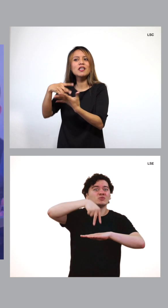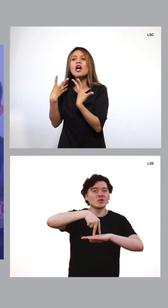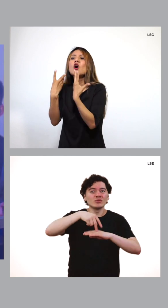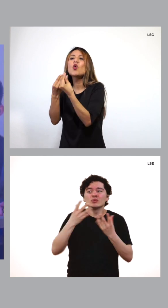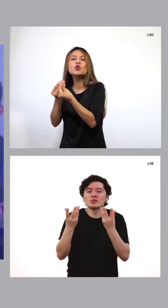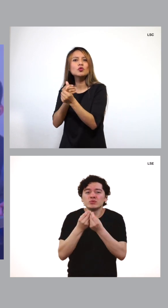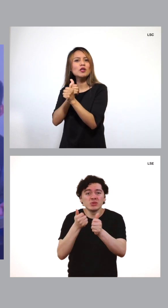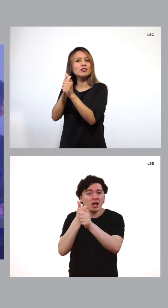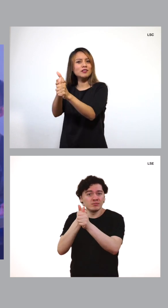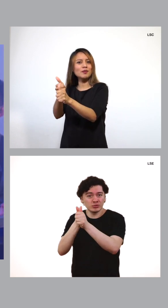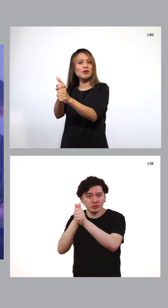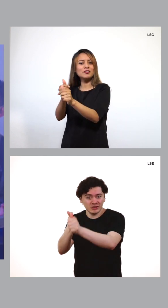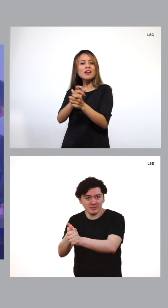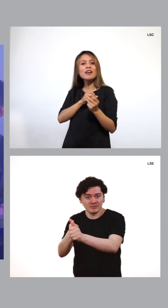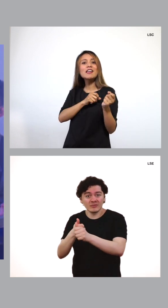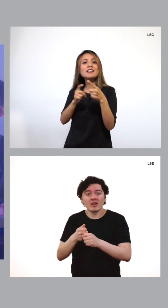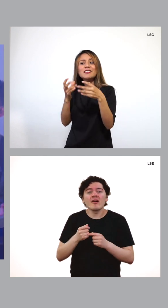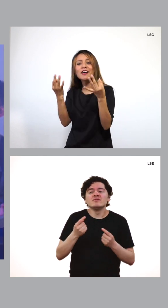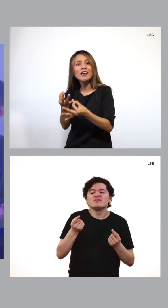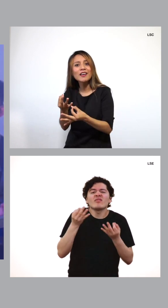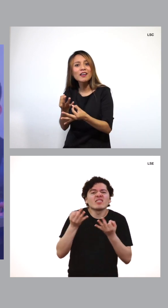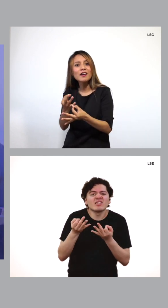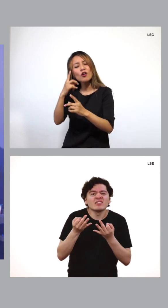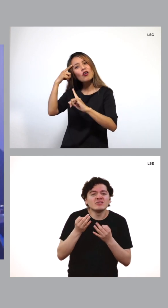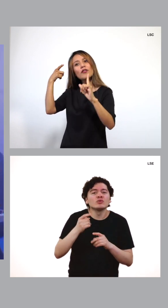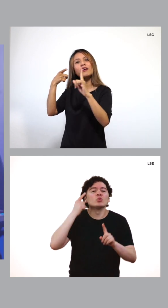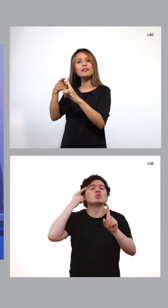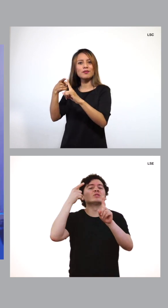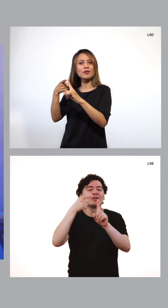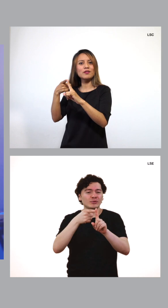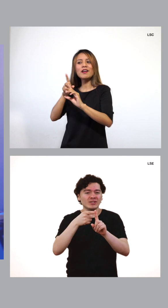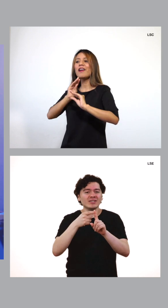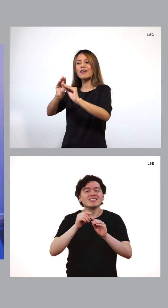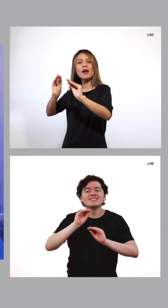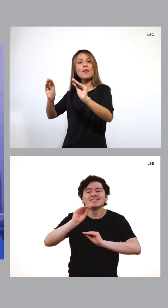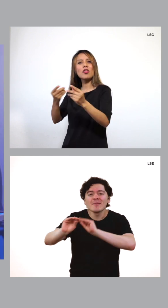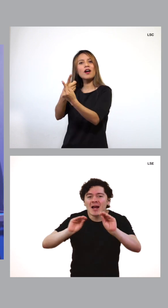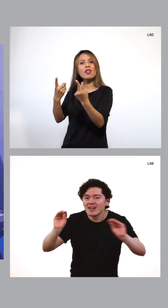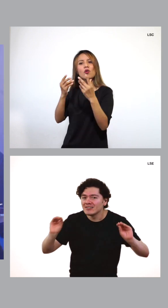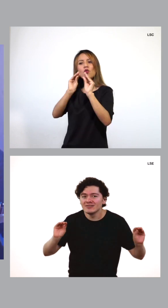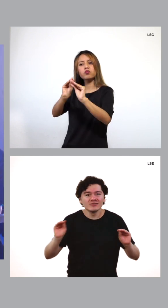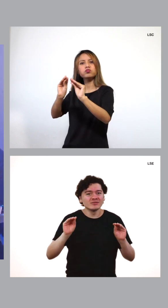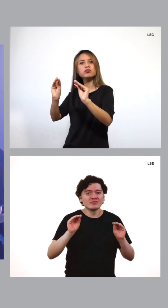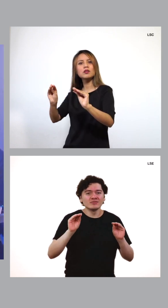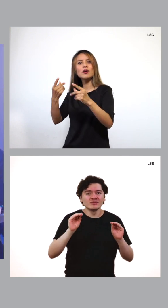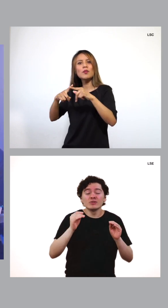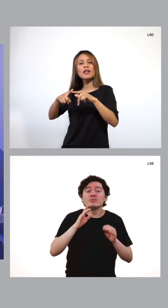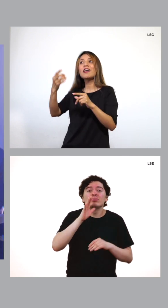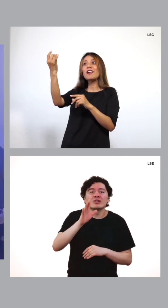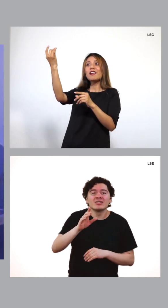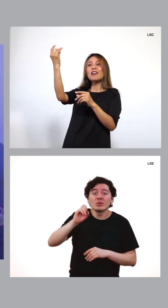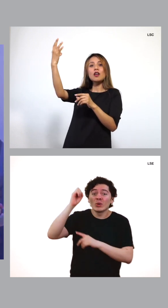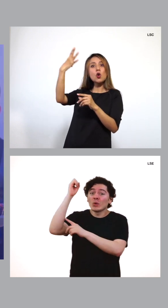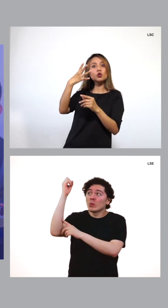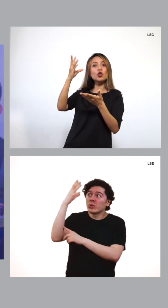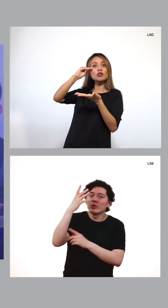discípulos, y les da lo que llamamos tú y yo la gran comisión. Les dice lo que tienen que hacer. La luz ha vuelto, así que ahora saben quién son